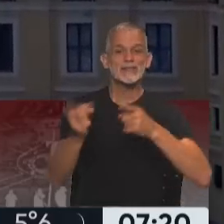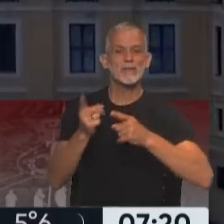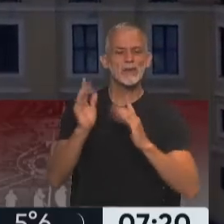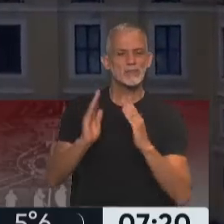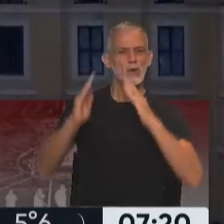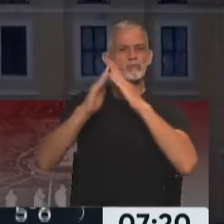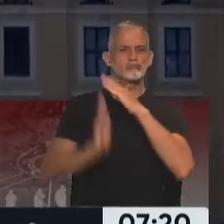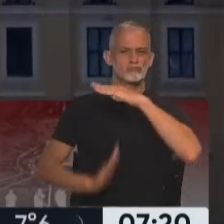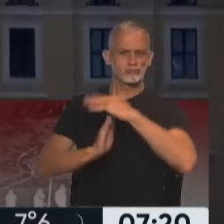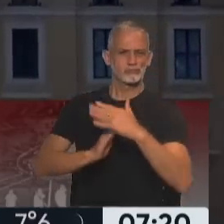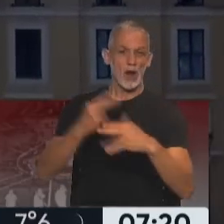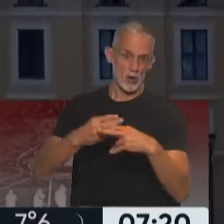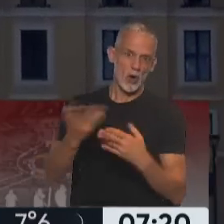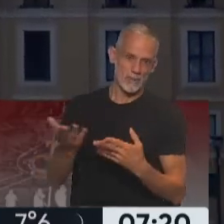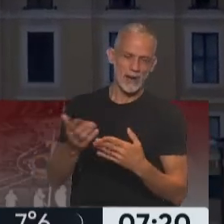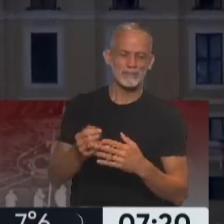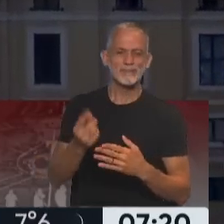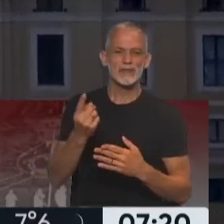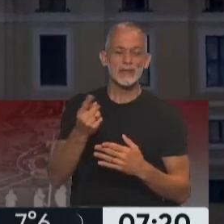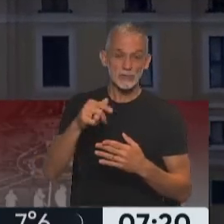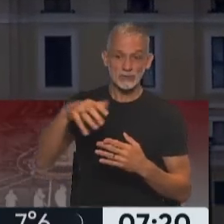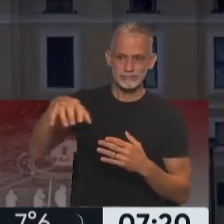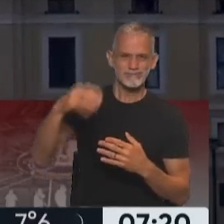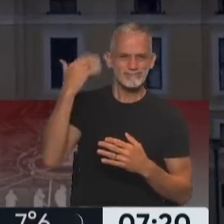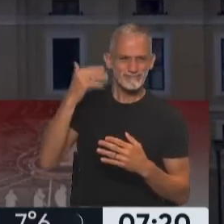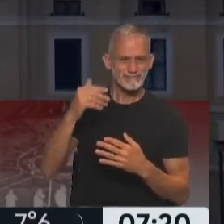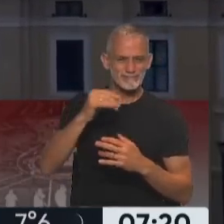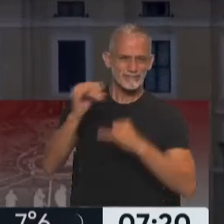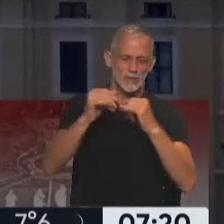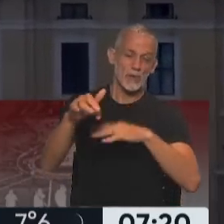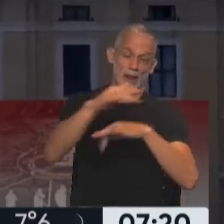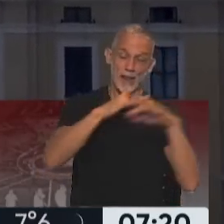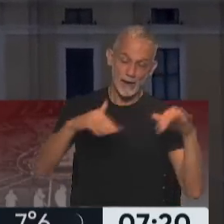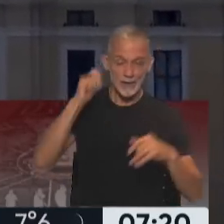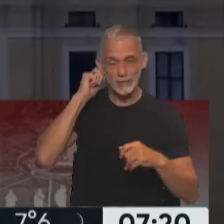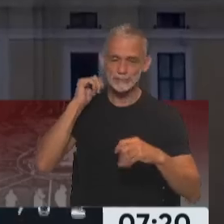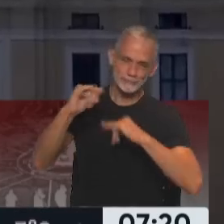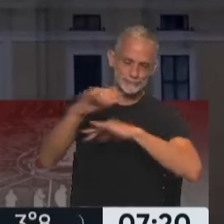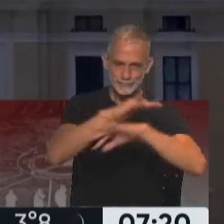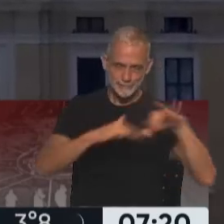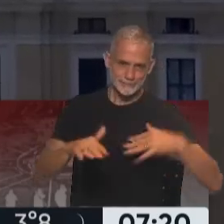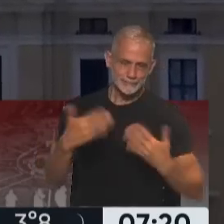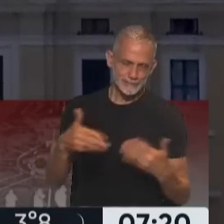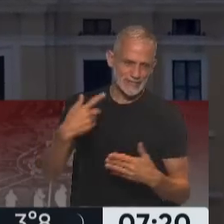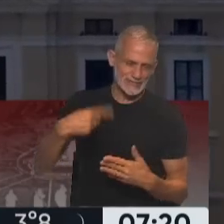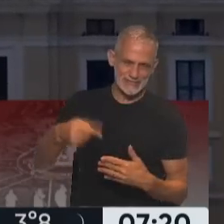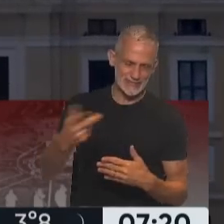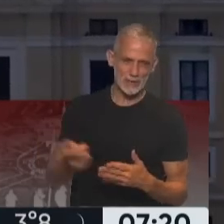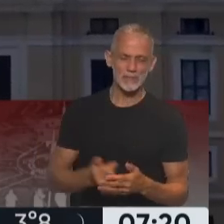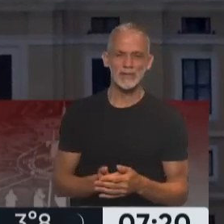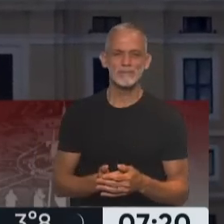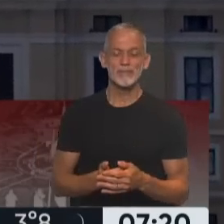arzobispo de Roma. Y una de las cosas que se habían dicho entre todos los chumeríos en caso del famoso paso al costado que después no se